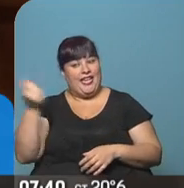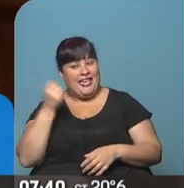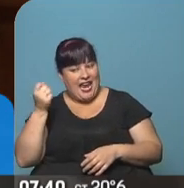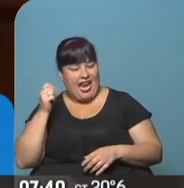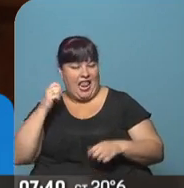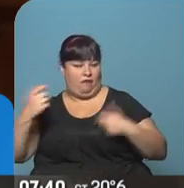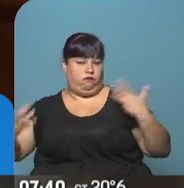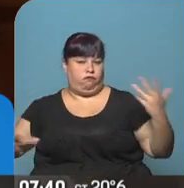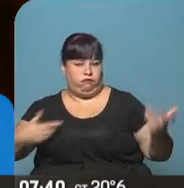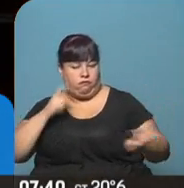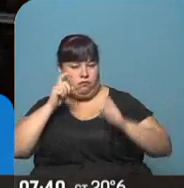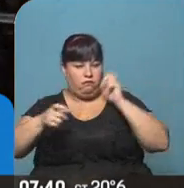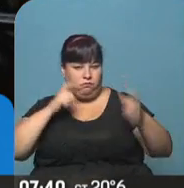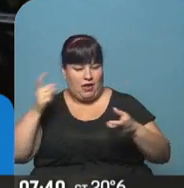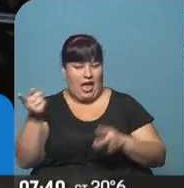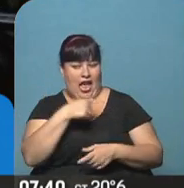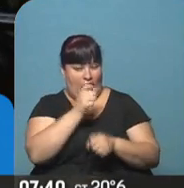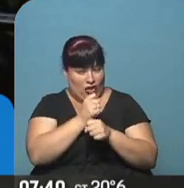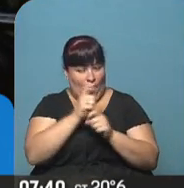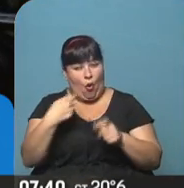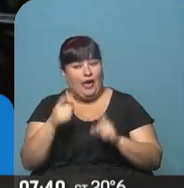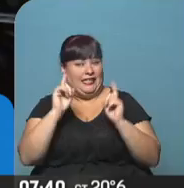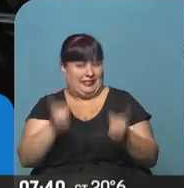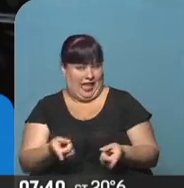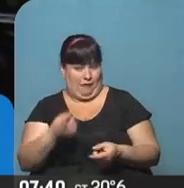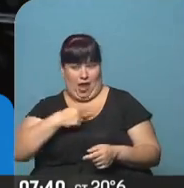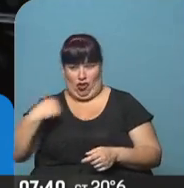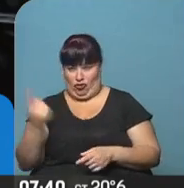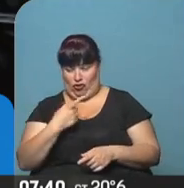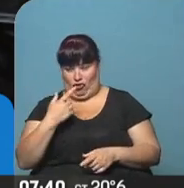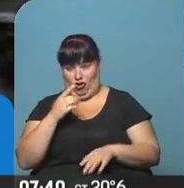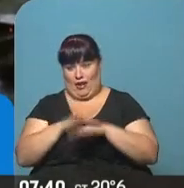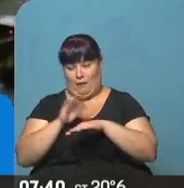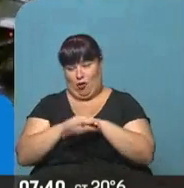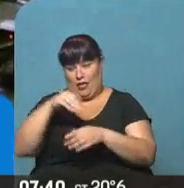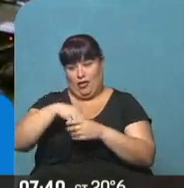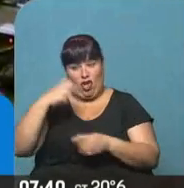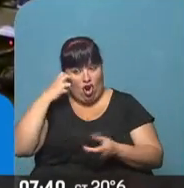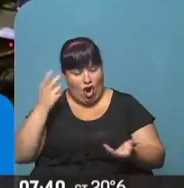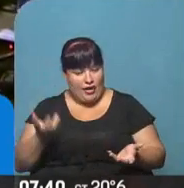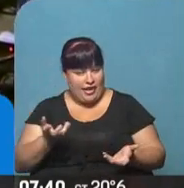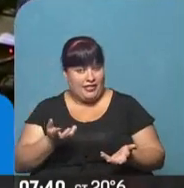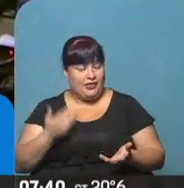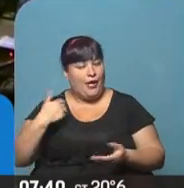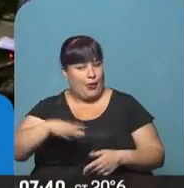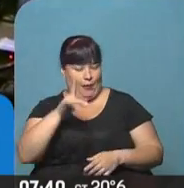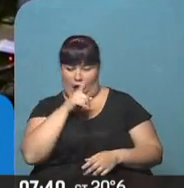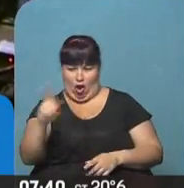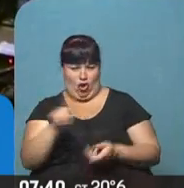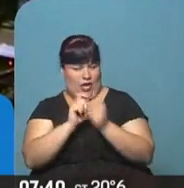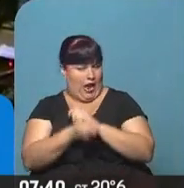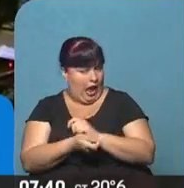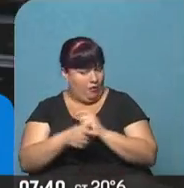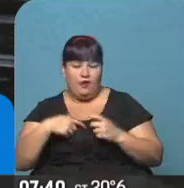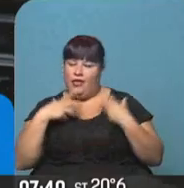seguir atropellando no solo a los trabajadores y a los jubilados, sino en este caso también a las voces dentro del Congreso Nacional que se van a oponer a esta reforma,